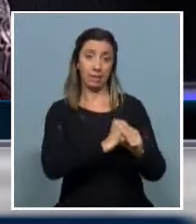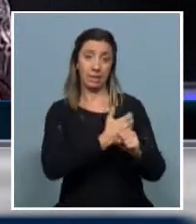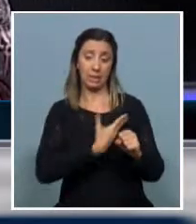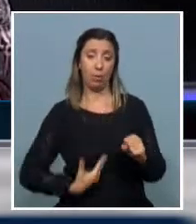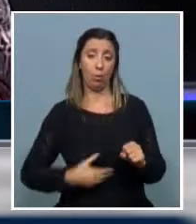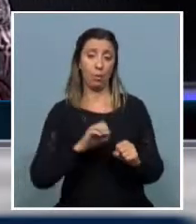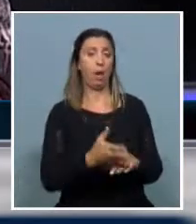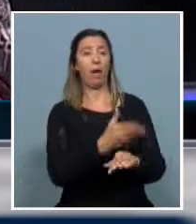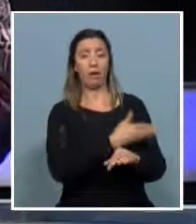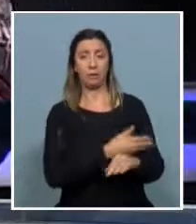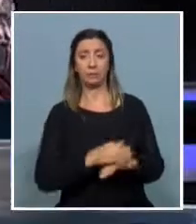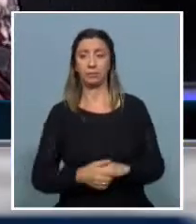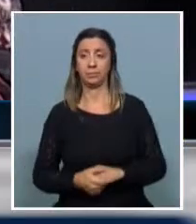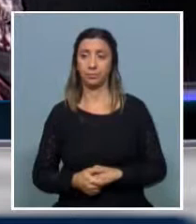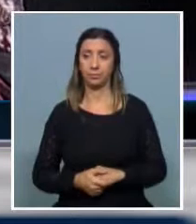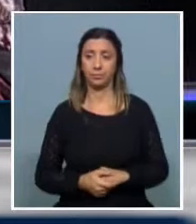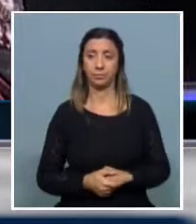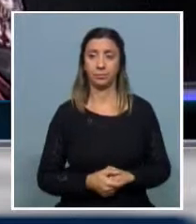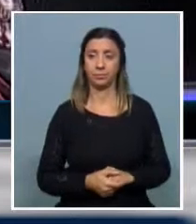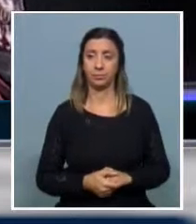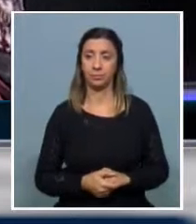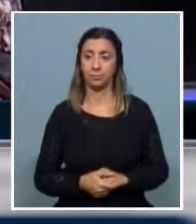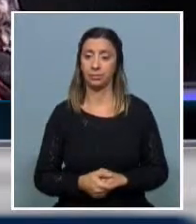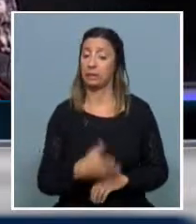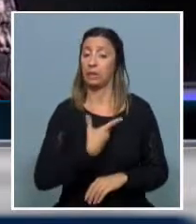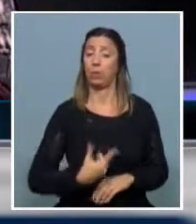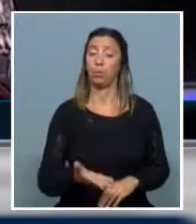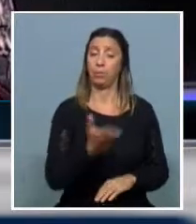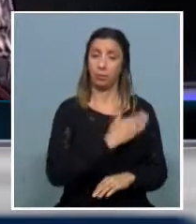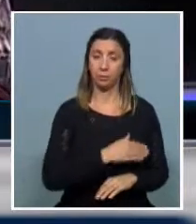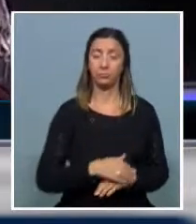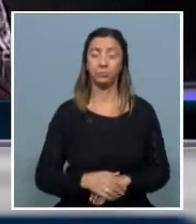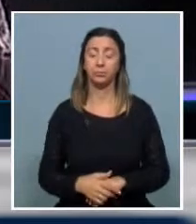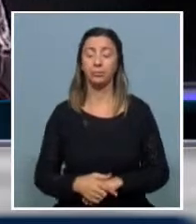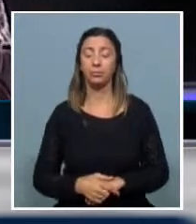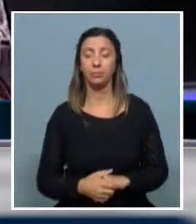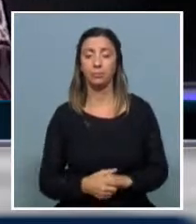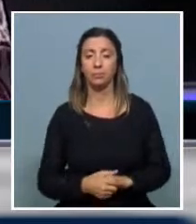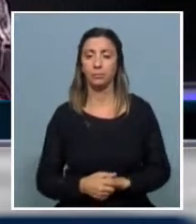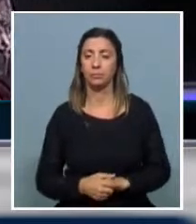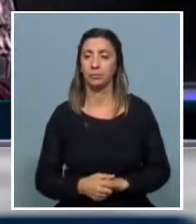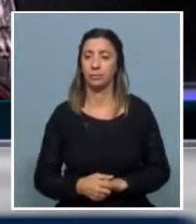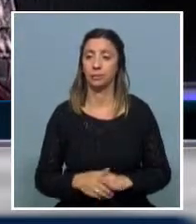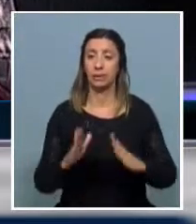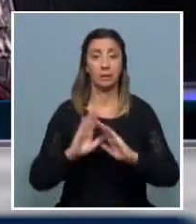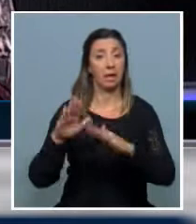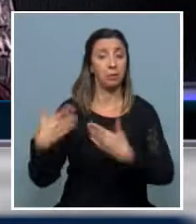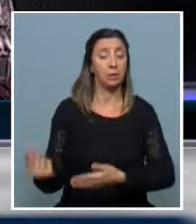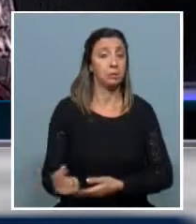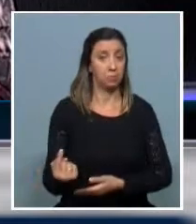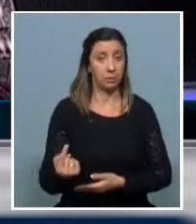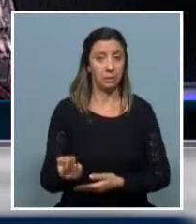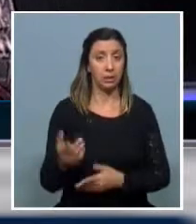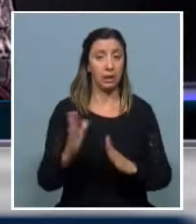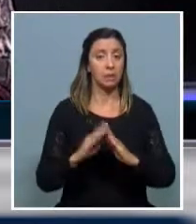¿Funcionarios o exfuncionarios? Ellos mismos se adjudicaron de la gestión anterior, exfuncionarios de vivienda, en las primeras adjudicaciones. Uh-huh. Ellos